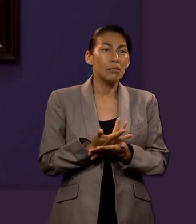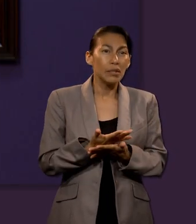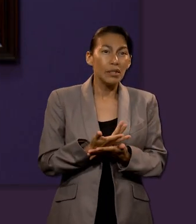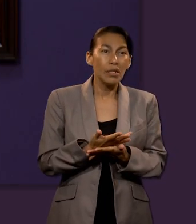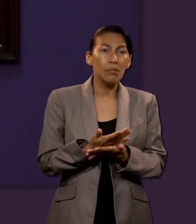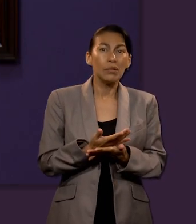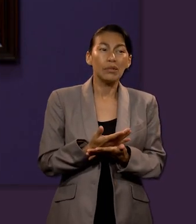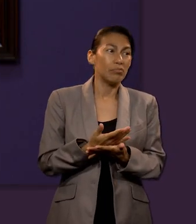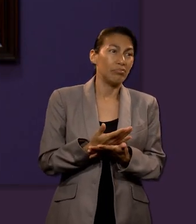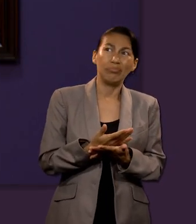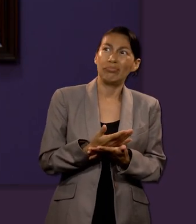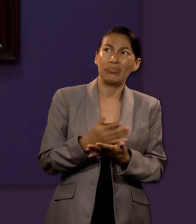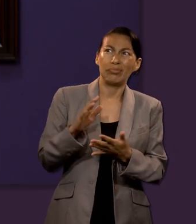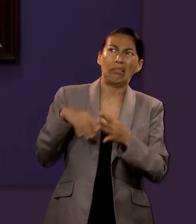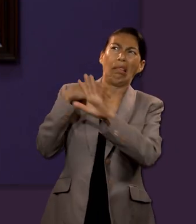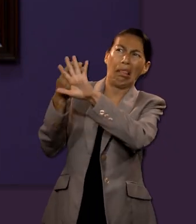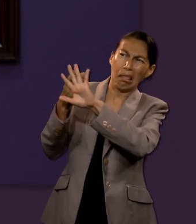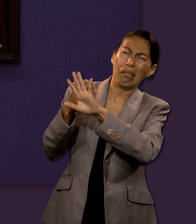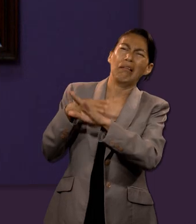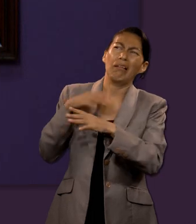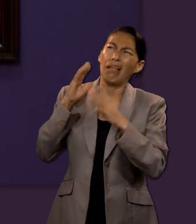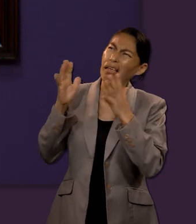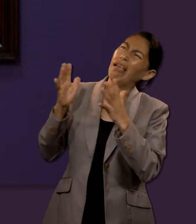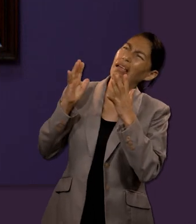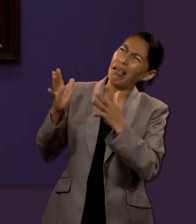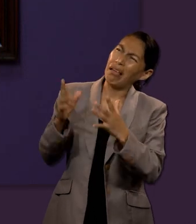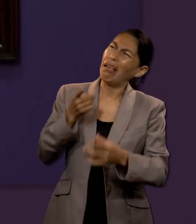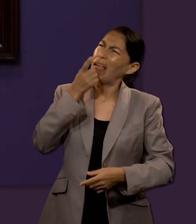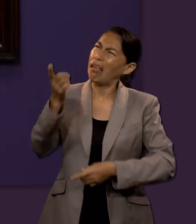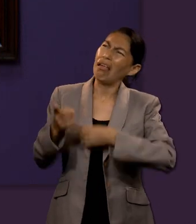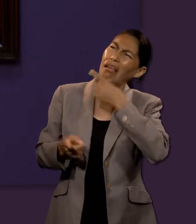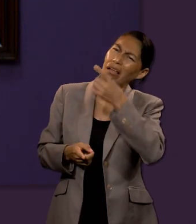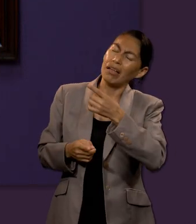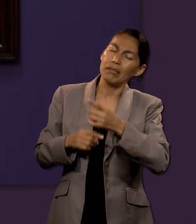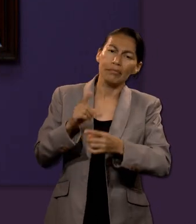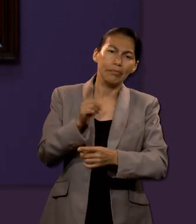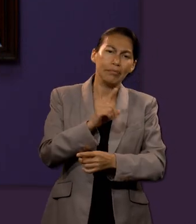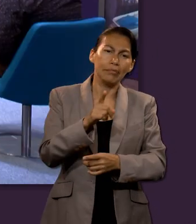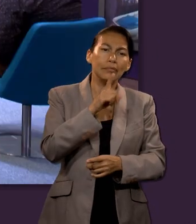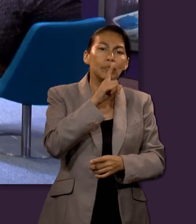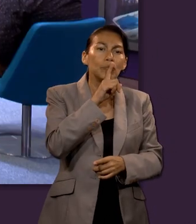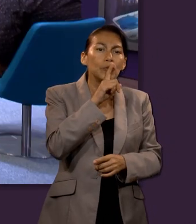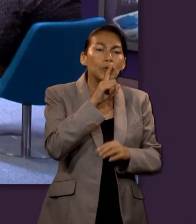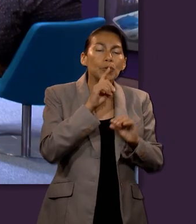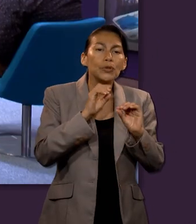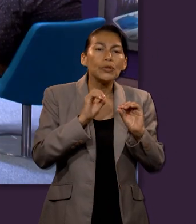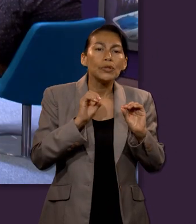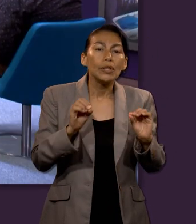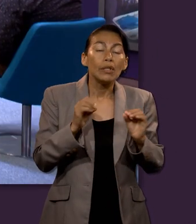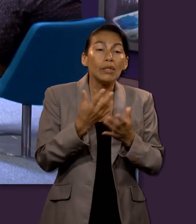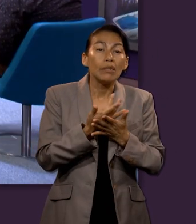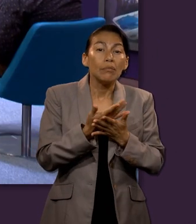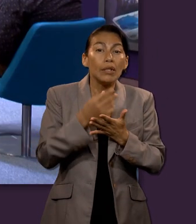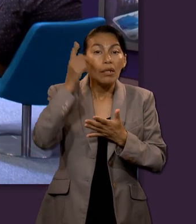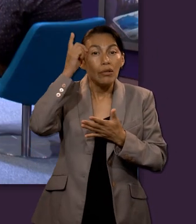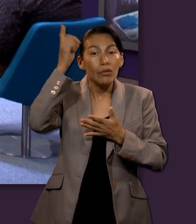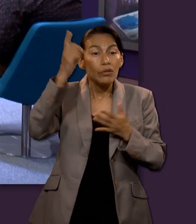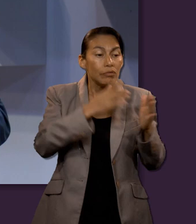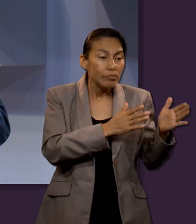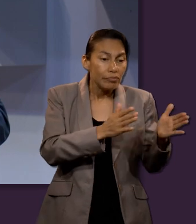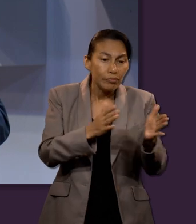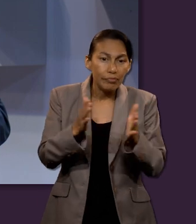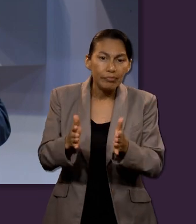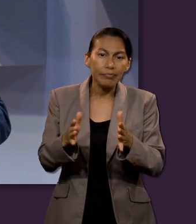no entonces no permitimos que dios sobre nos quejamos y creo que es bueno esperar en el señor y guardarse para ver qué va a pasar si